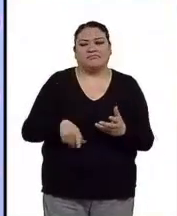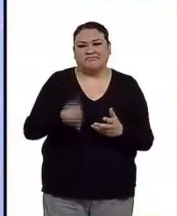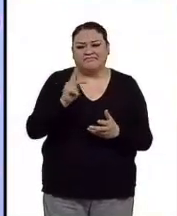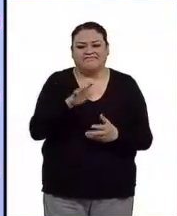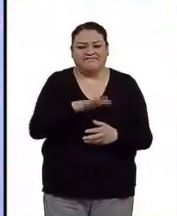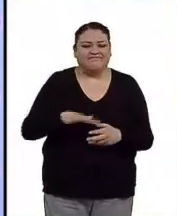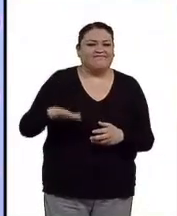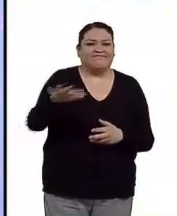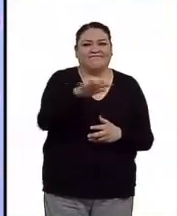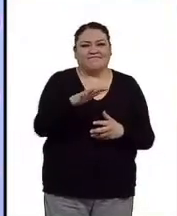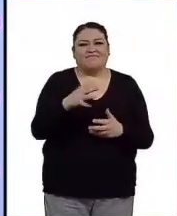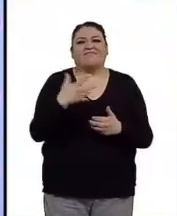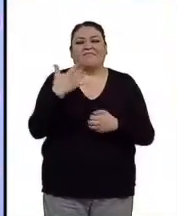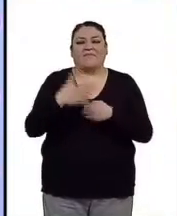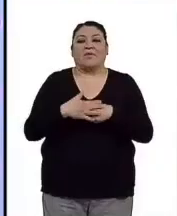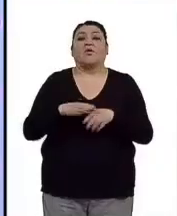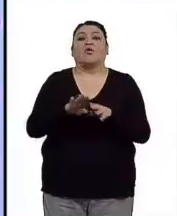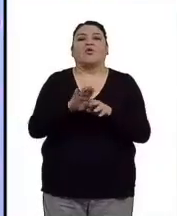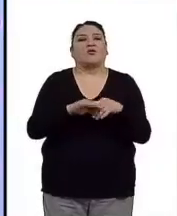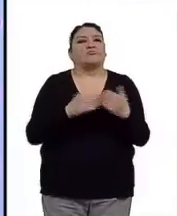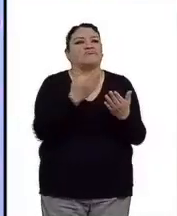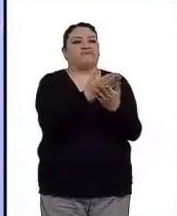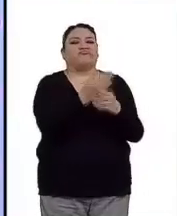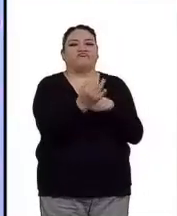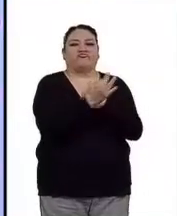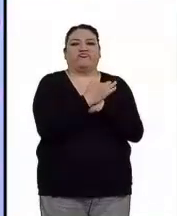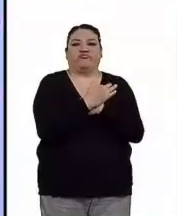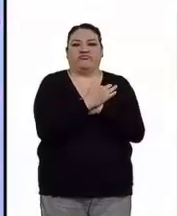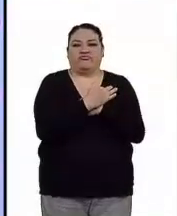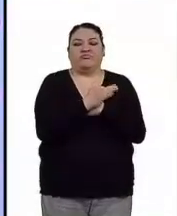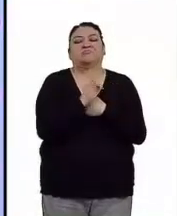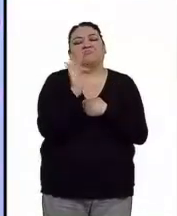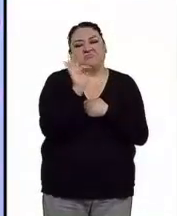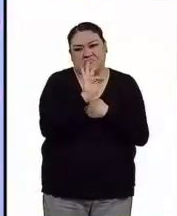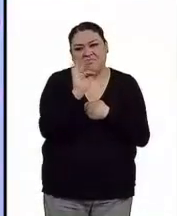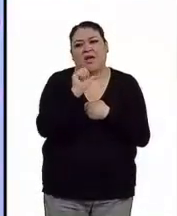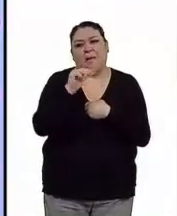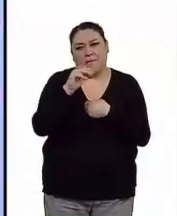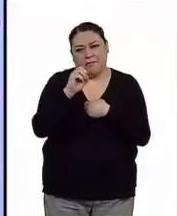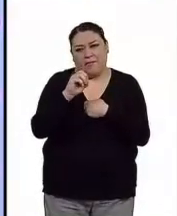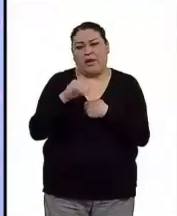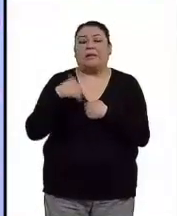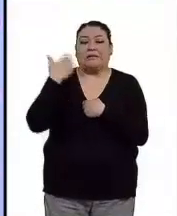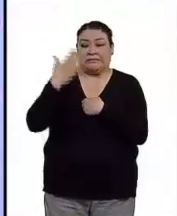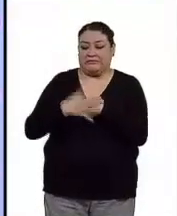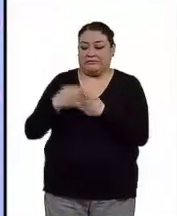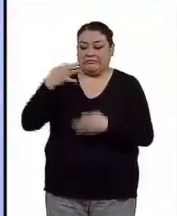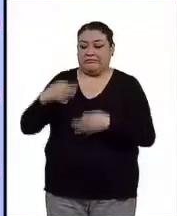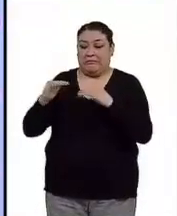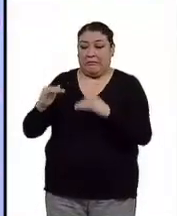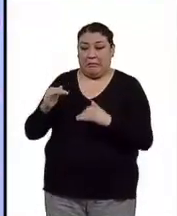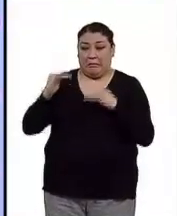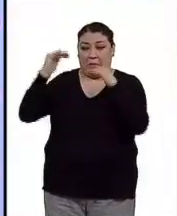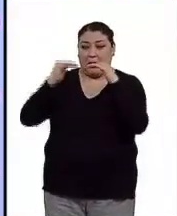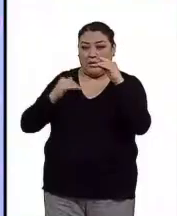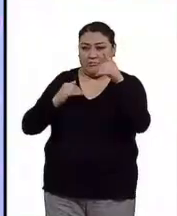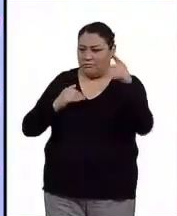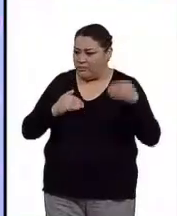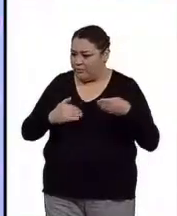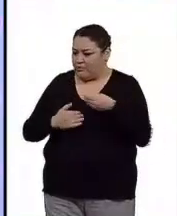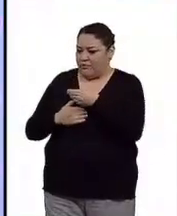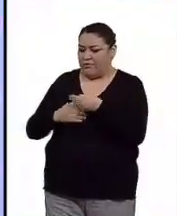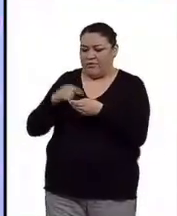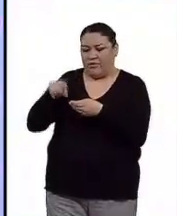de estos asuntos van a ser resueltos vía amparo y tendrán que llegar a la Suprema Corte para generar un precedente, pero que es